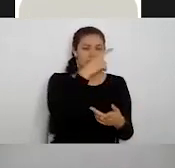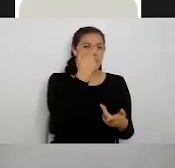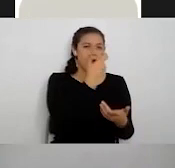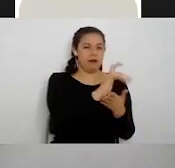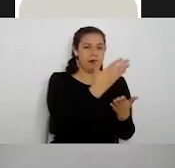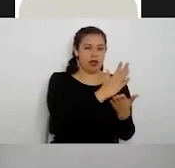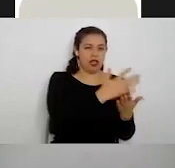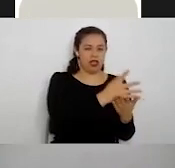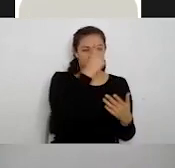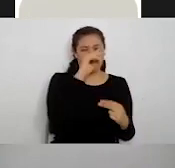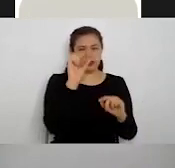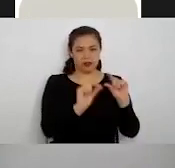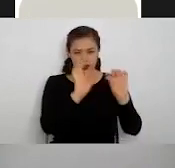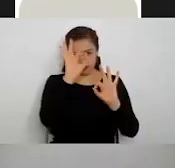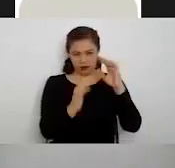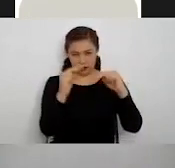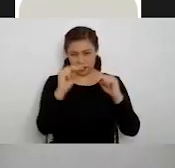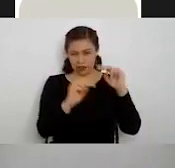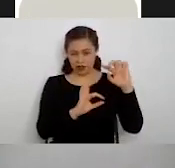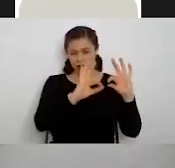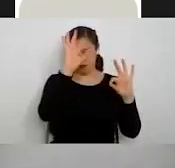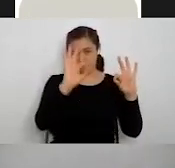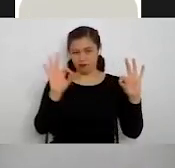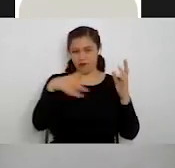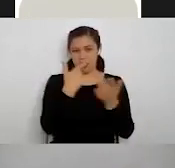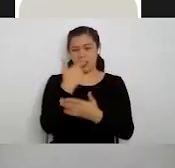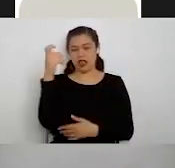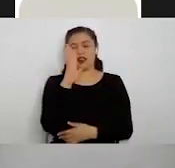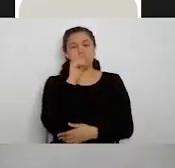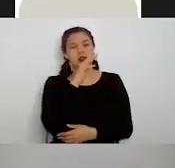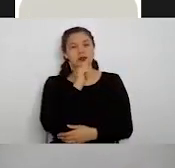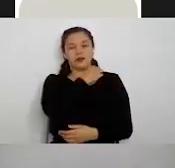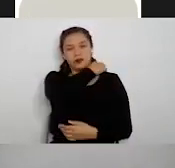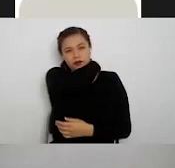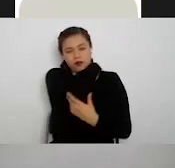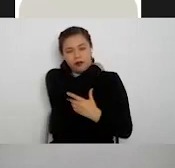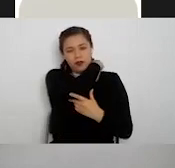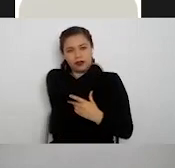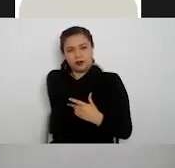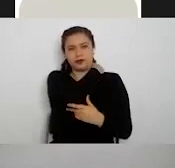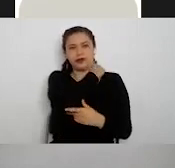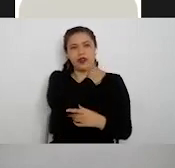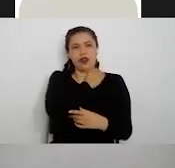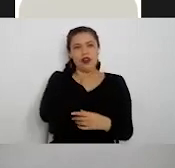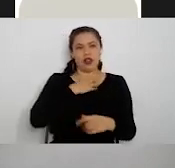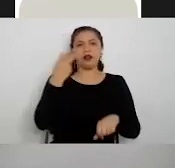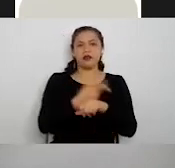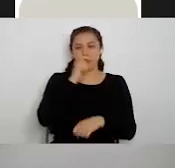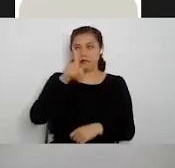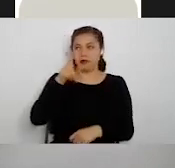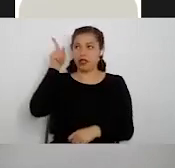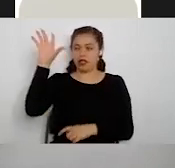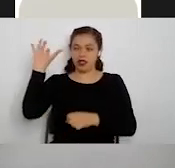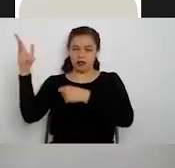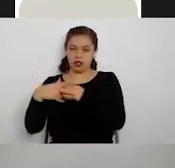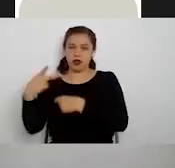subiendo conforme a las tasas, pues no las puedan pagar. Eso está pasando incluso en Europa, pero pasa fundamentalmente